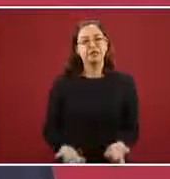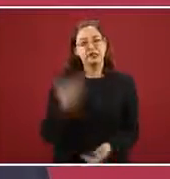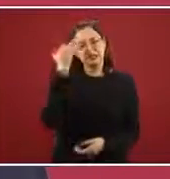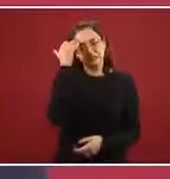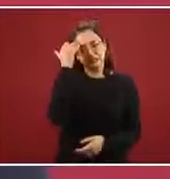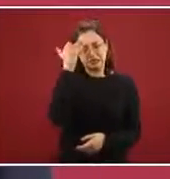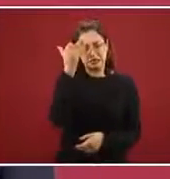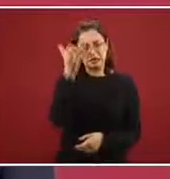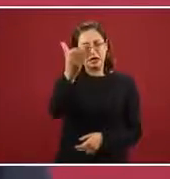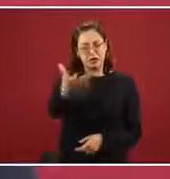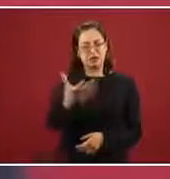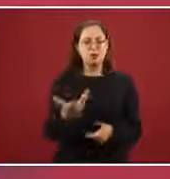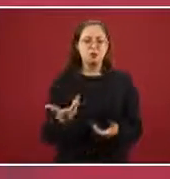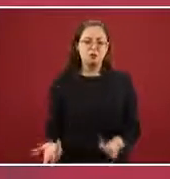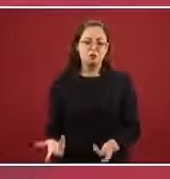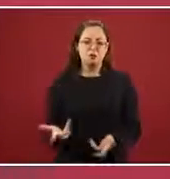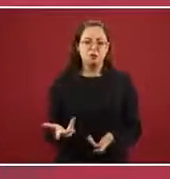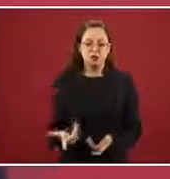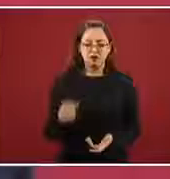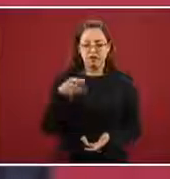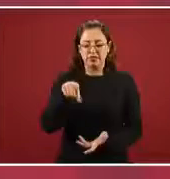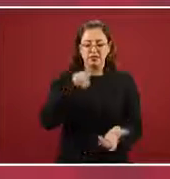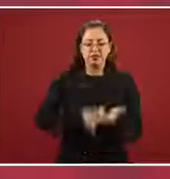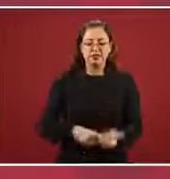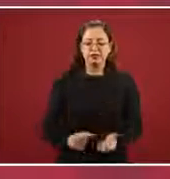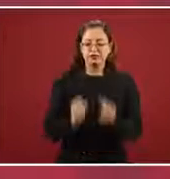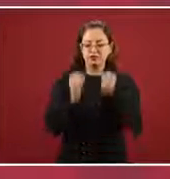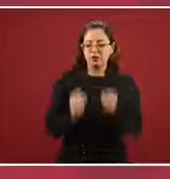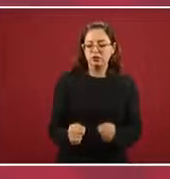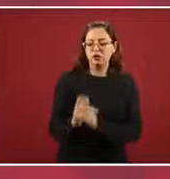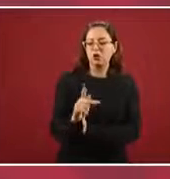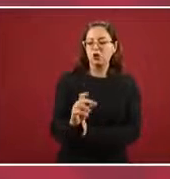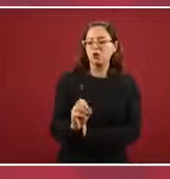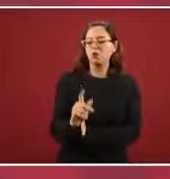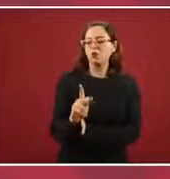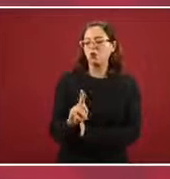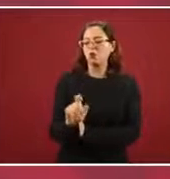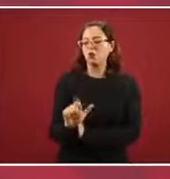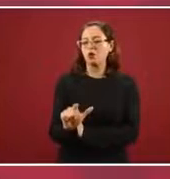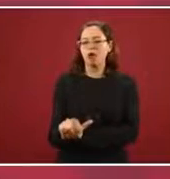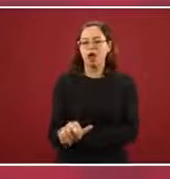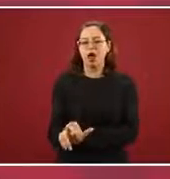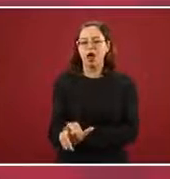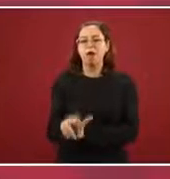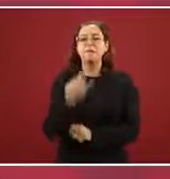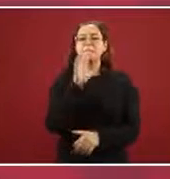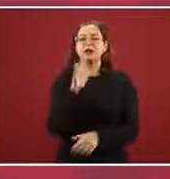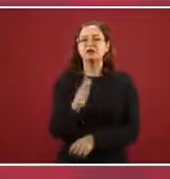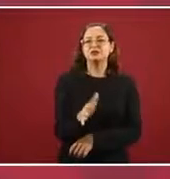que había en el llamado Seguro Popular como 6,000, 8,000